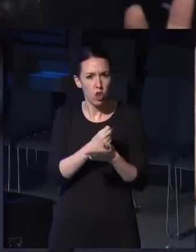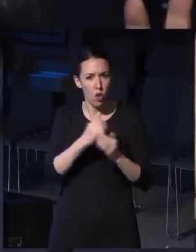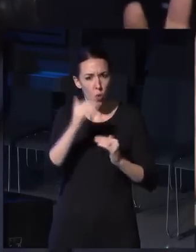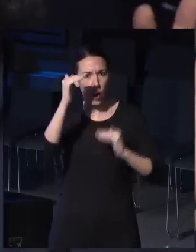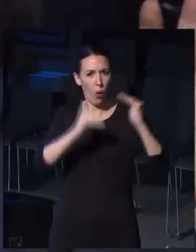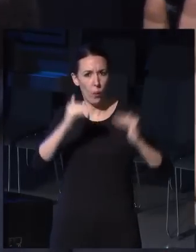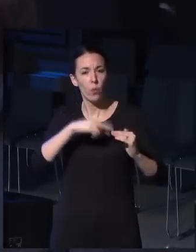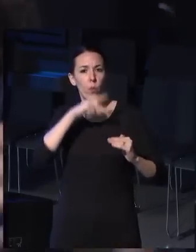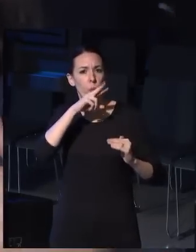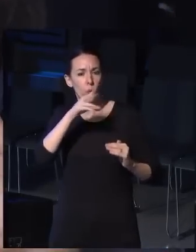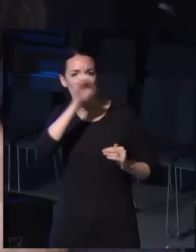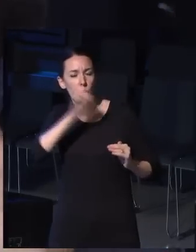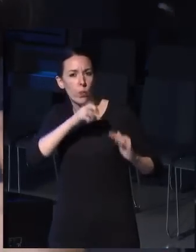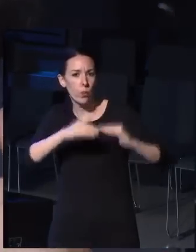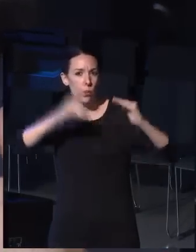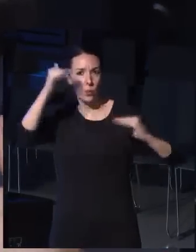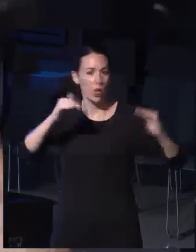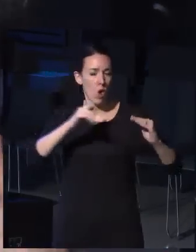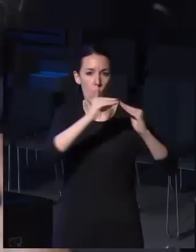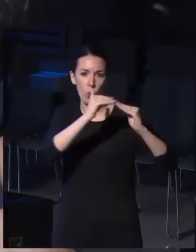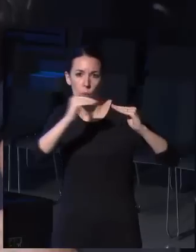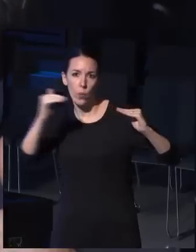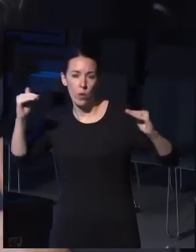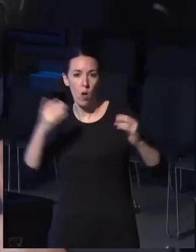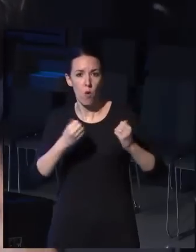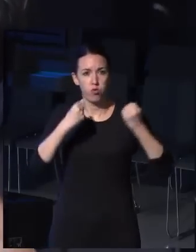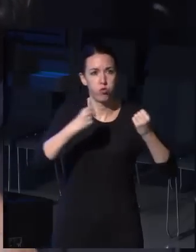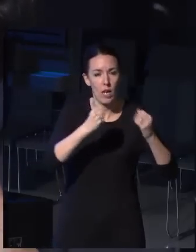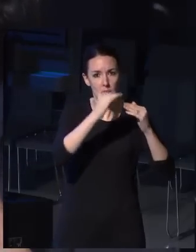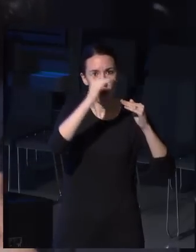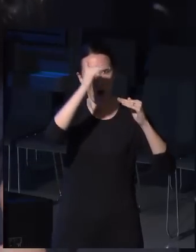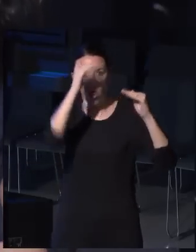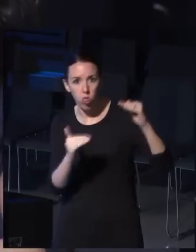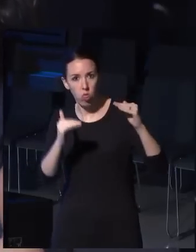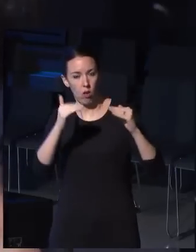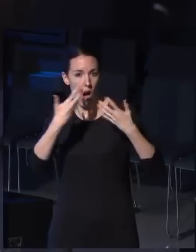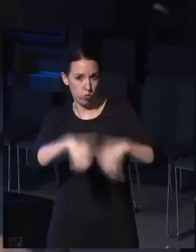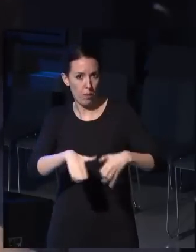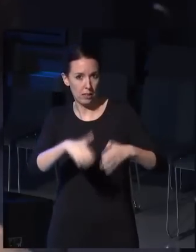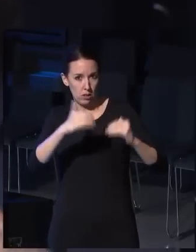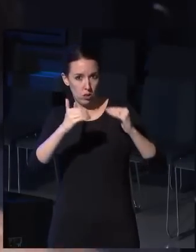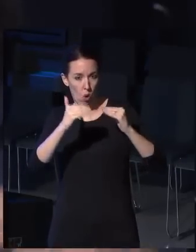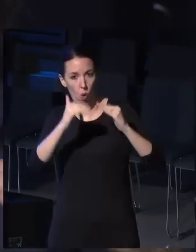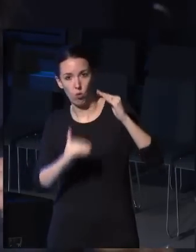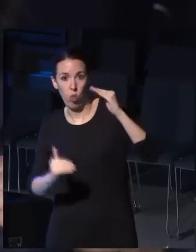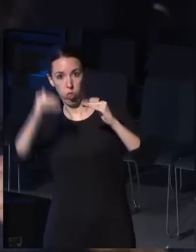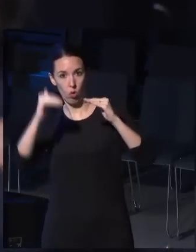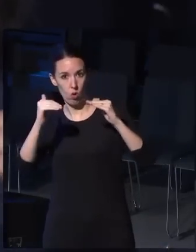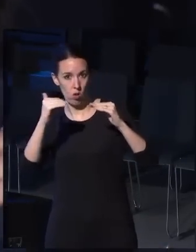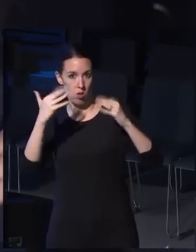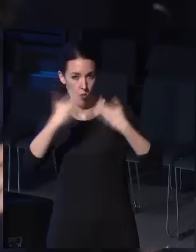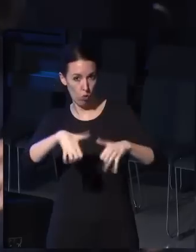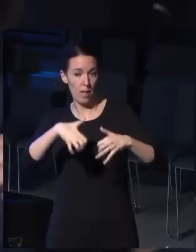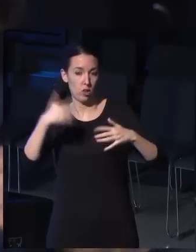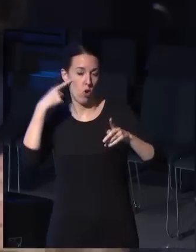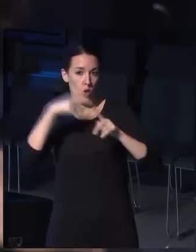de cuando cantas, ¿no? O sea, que no, si cantas muy fuerte, que no rompas la señal, y si cantas muy flojo, que se te pueda escuchar, ¿no? Entonces el compresor,